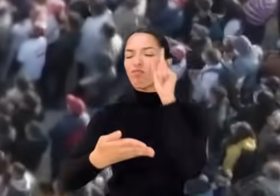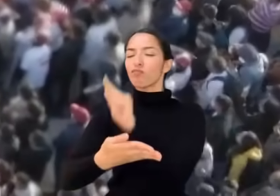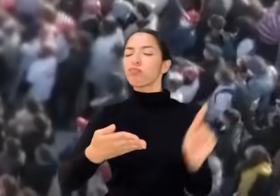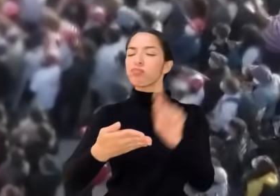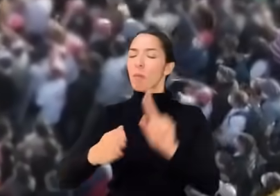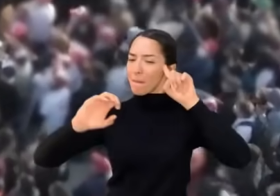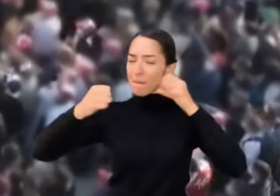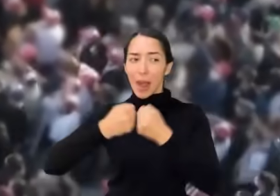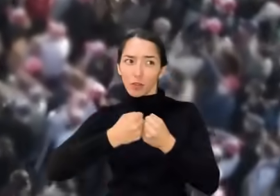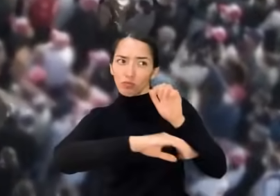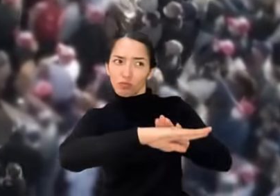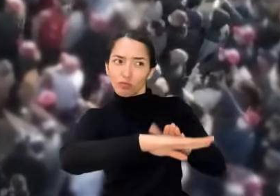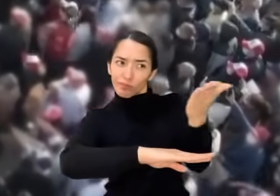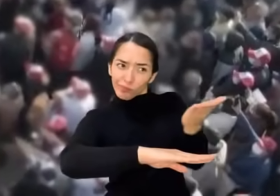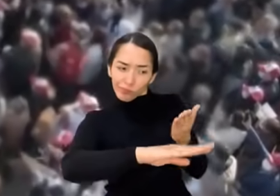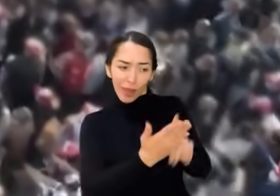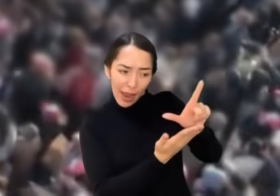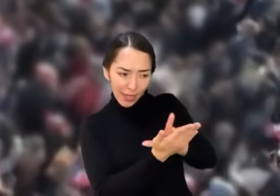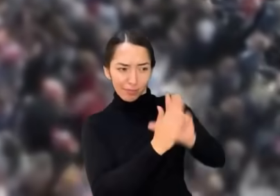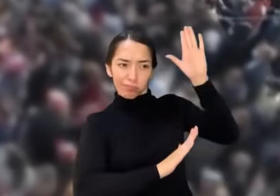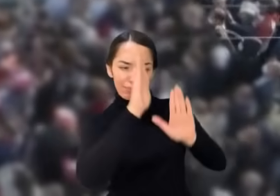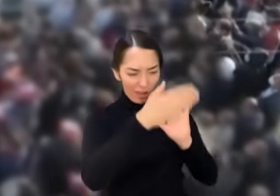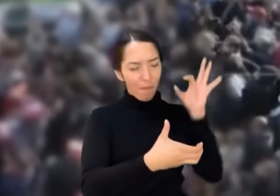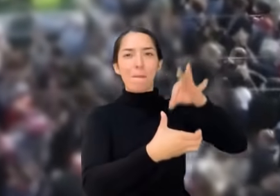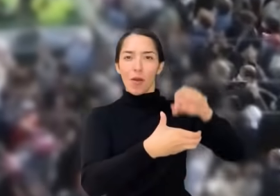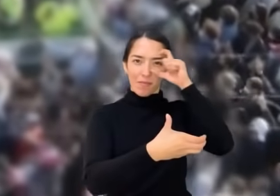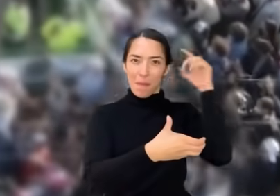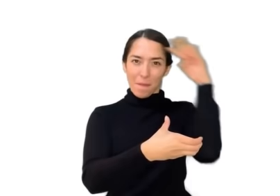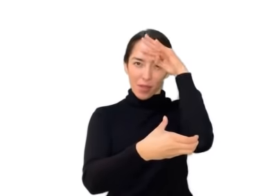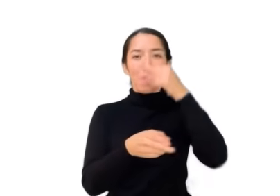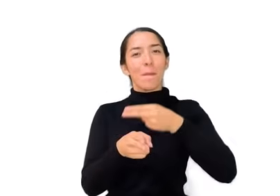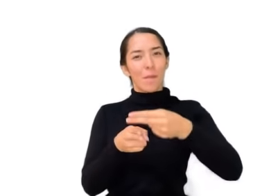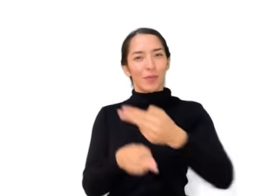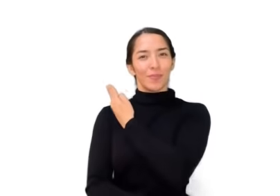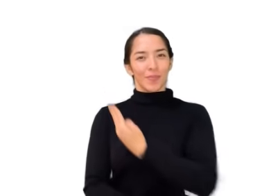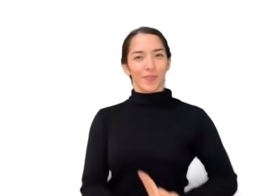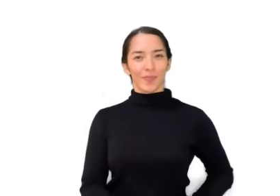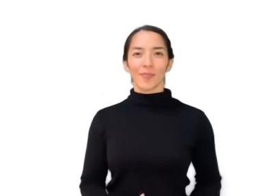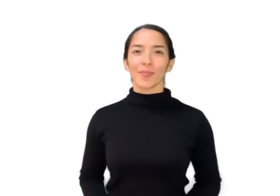Cámara y pide el tarjetón del pacto para votar por Petro, presidente.